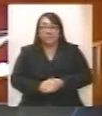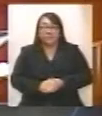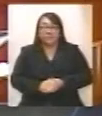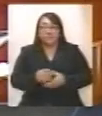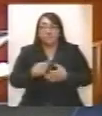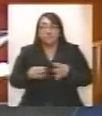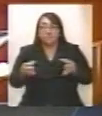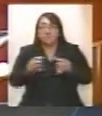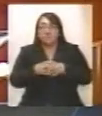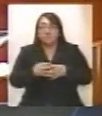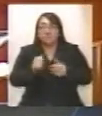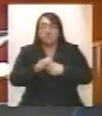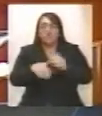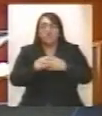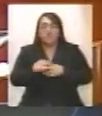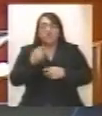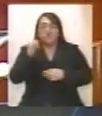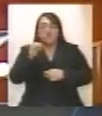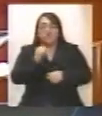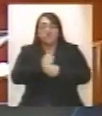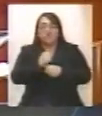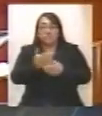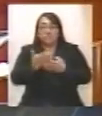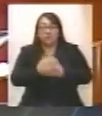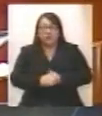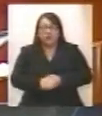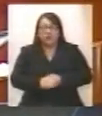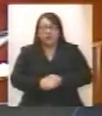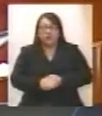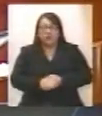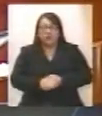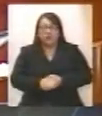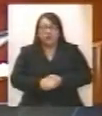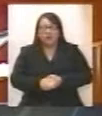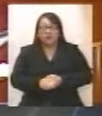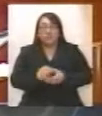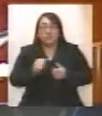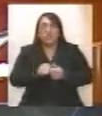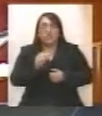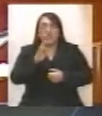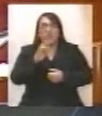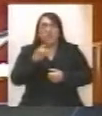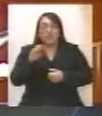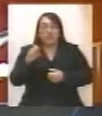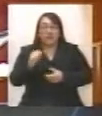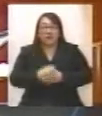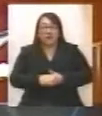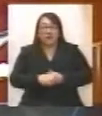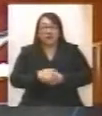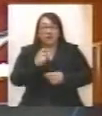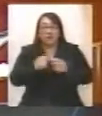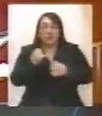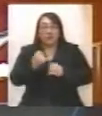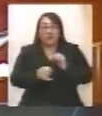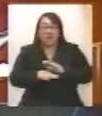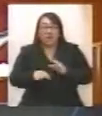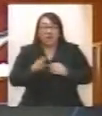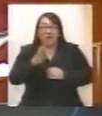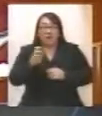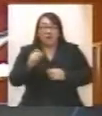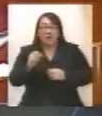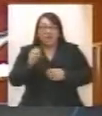MIPE y los operadores logísticos encargados de distribuir los bienes. Los usuarios finales de los